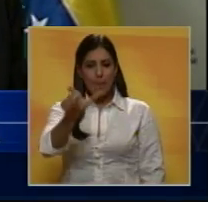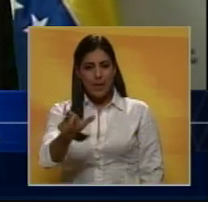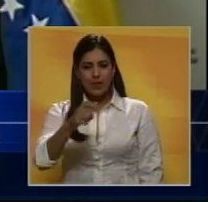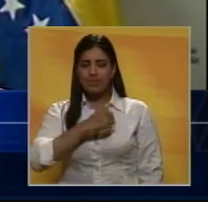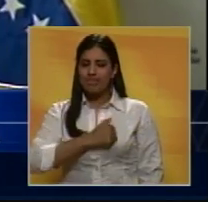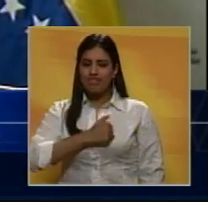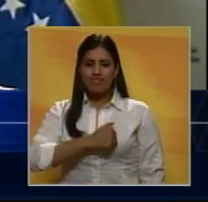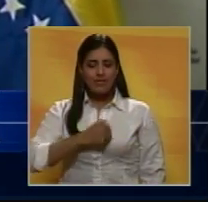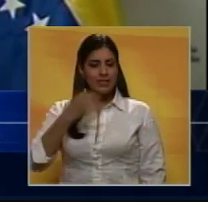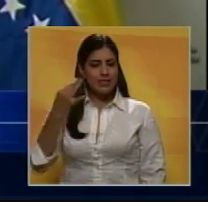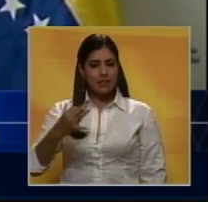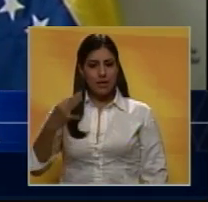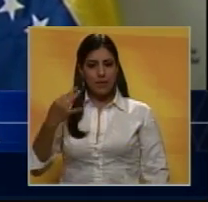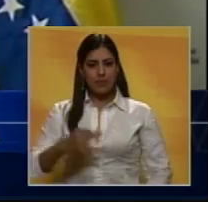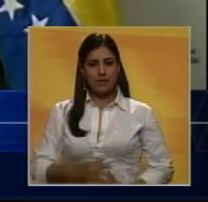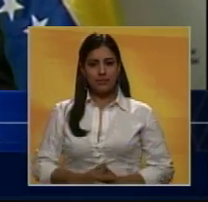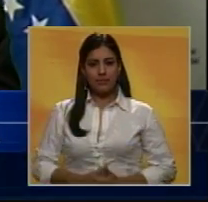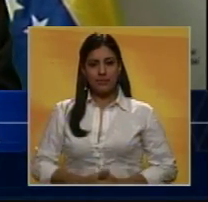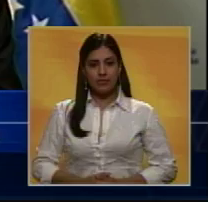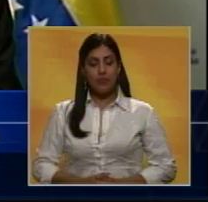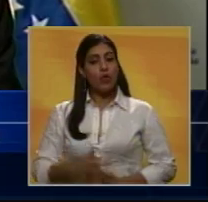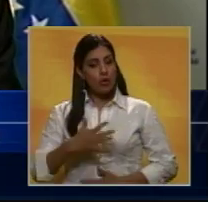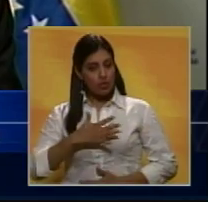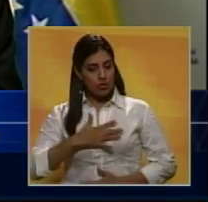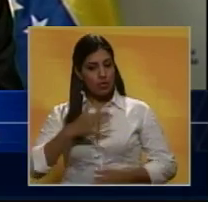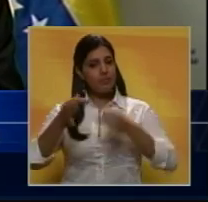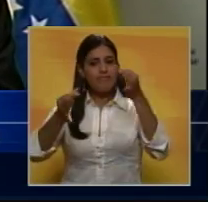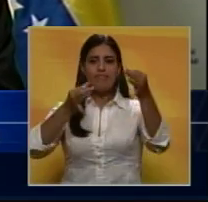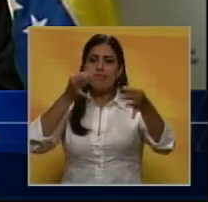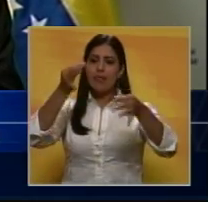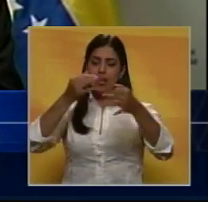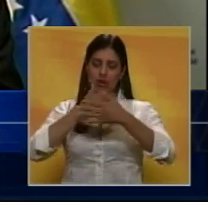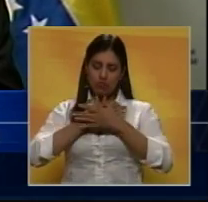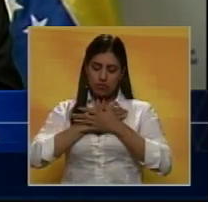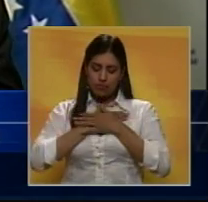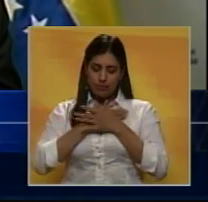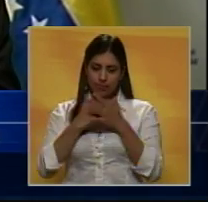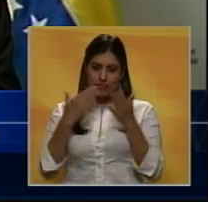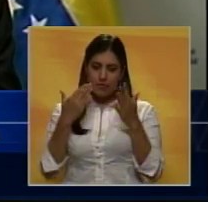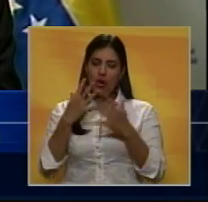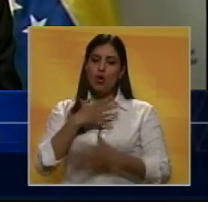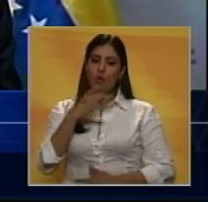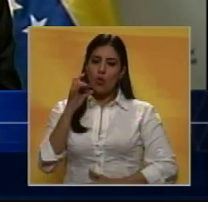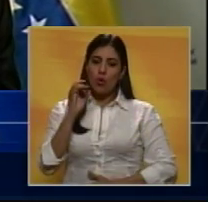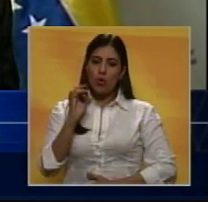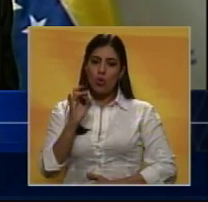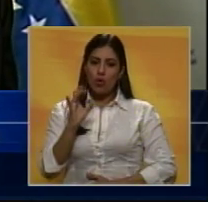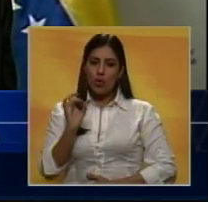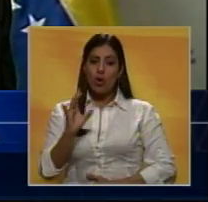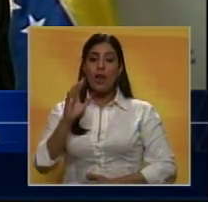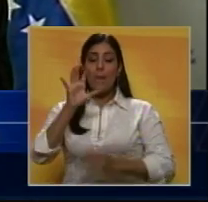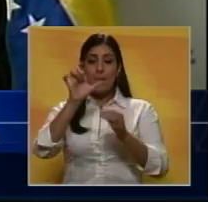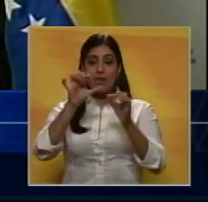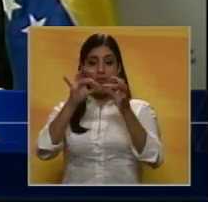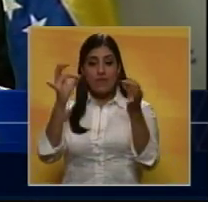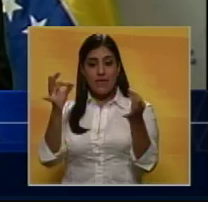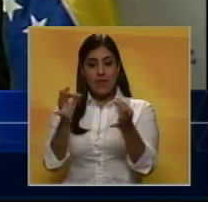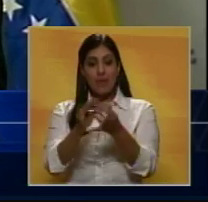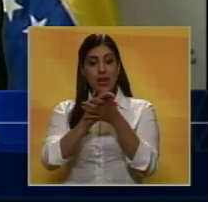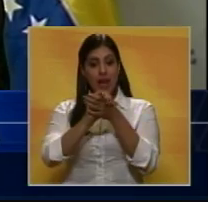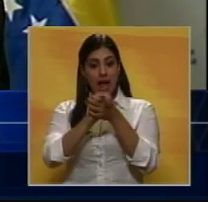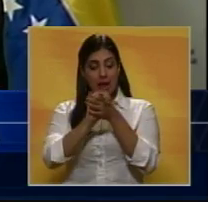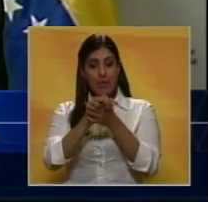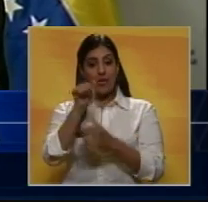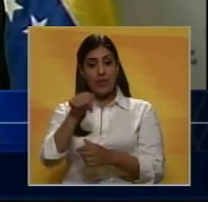es lamentable. Yo expreso mi solidaridad y mis condolencias a los familiares y